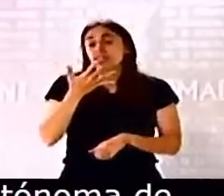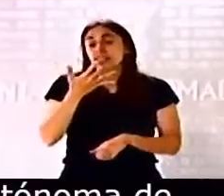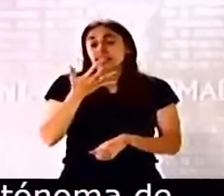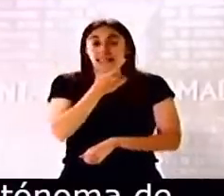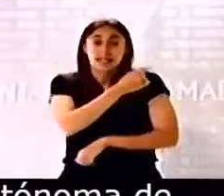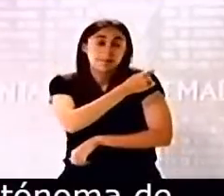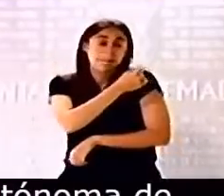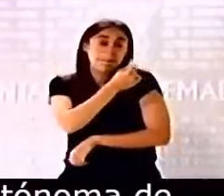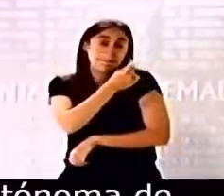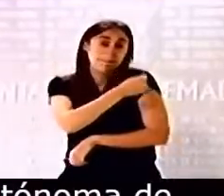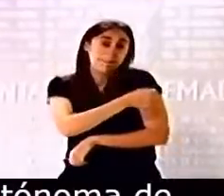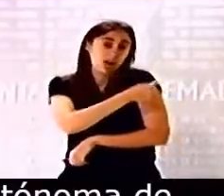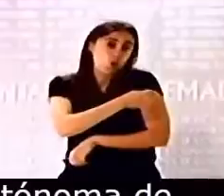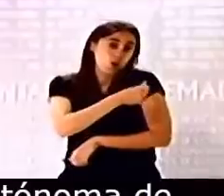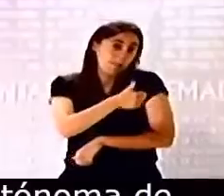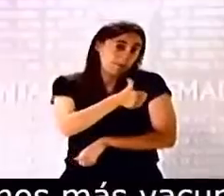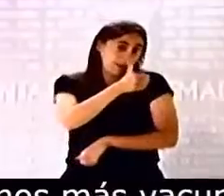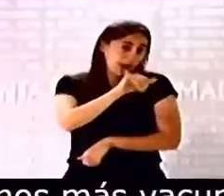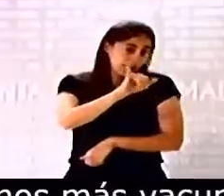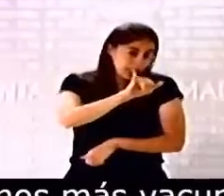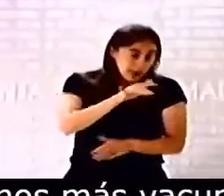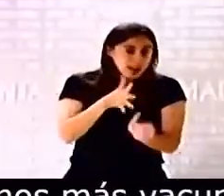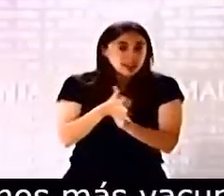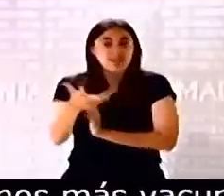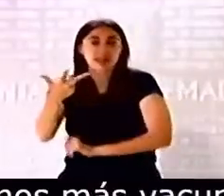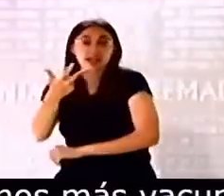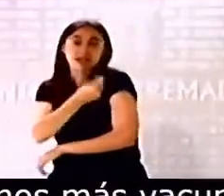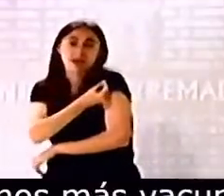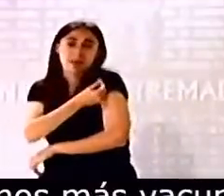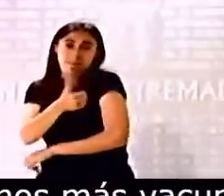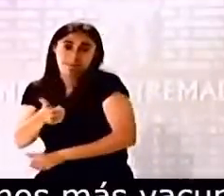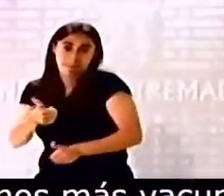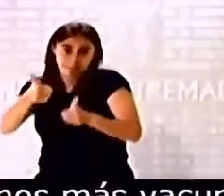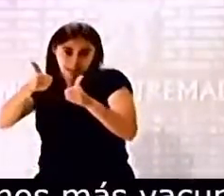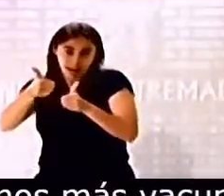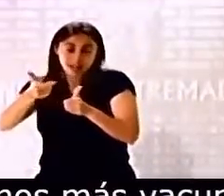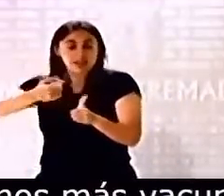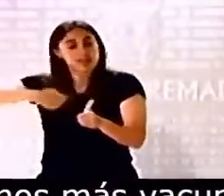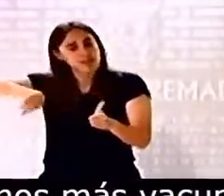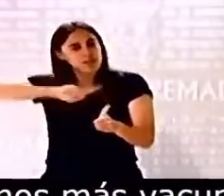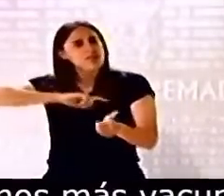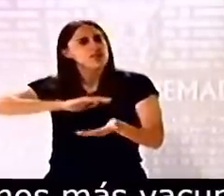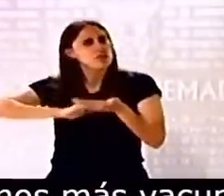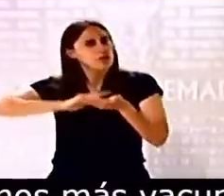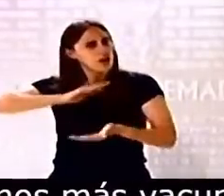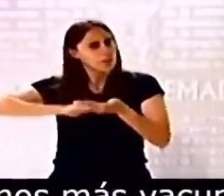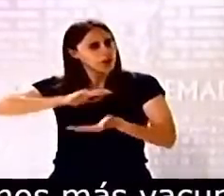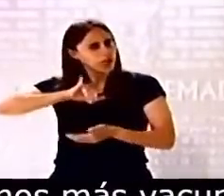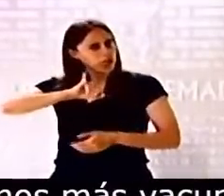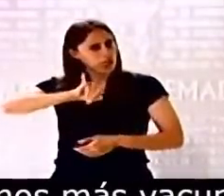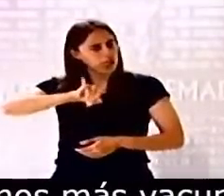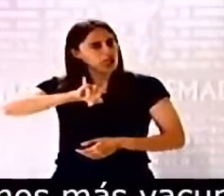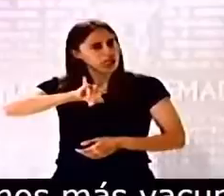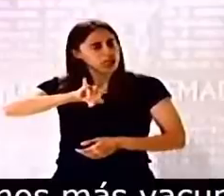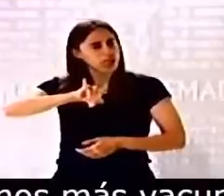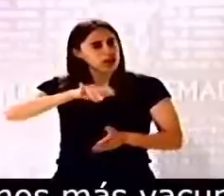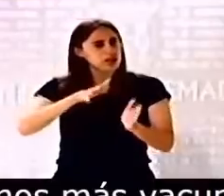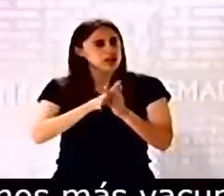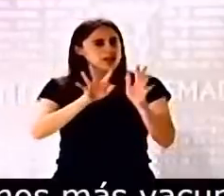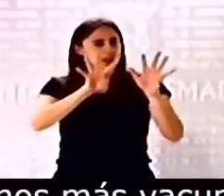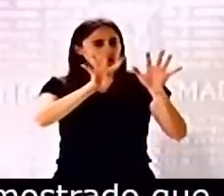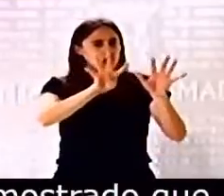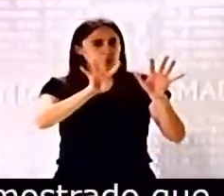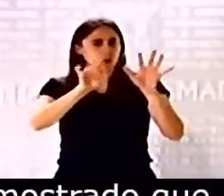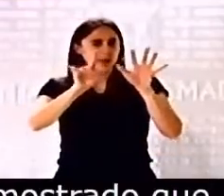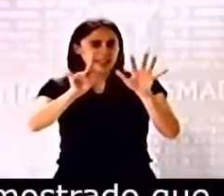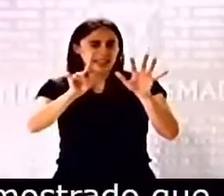vacunaríamos, también tengo que decirlo. Se ha demostrado que tenemos una capacidad de poner más de un